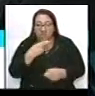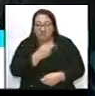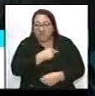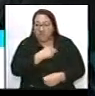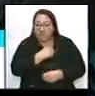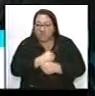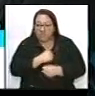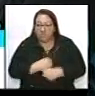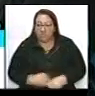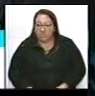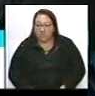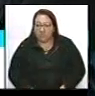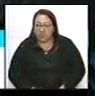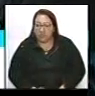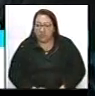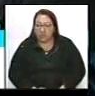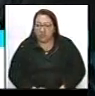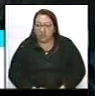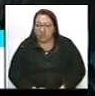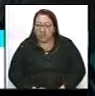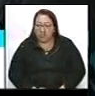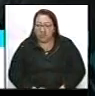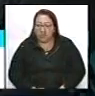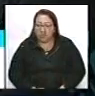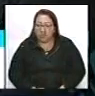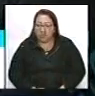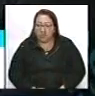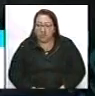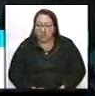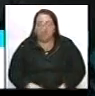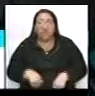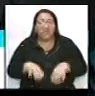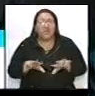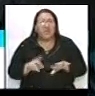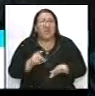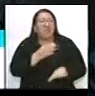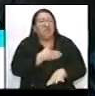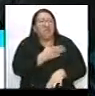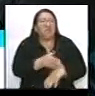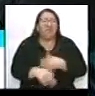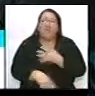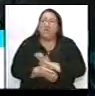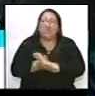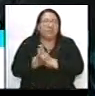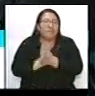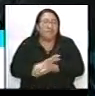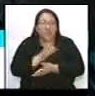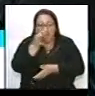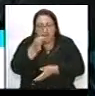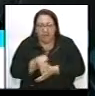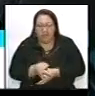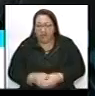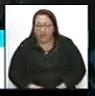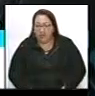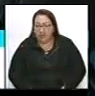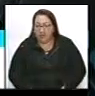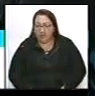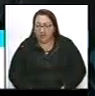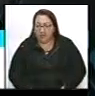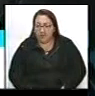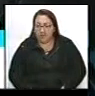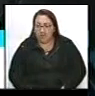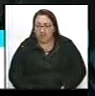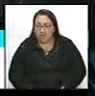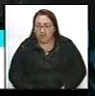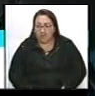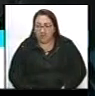trabajo. Y tenemos que dejar de lado las simpatías, los colores partidarios, para dar pase a la verdad. Si